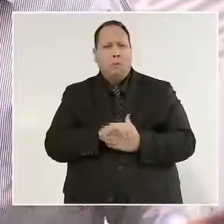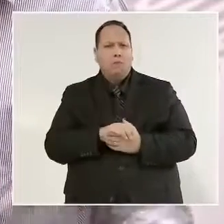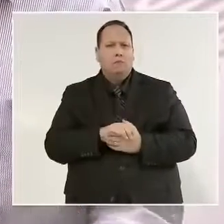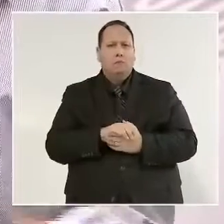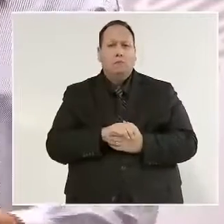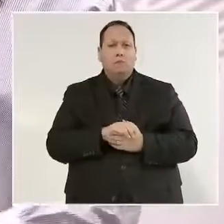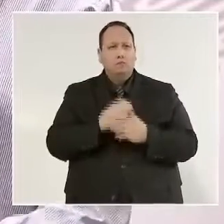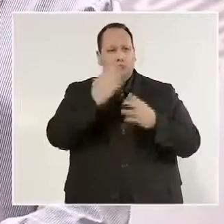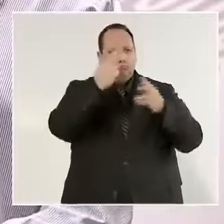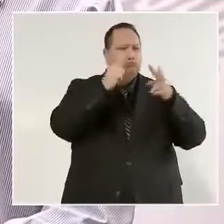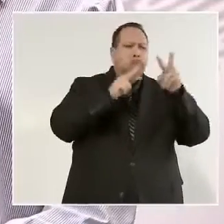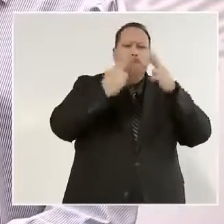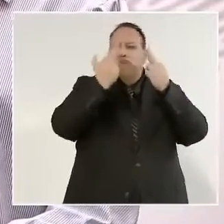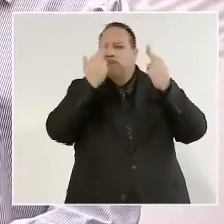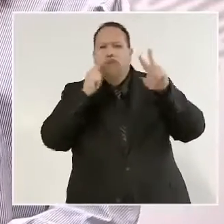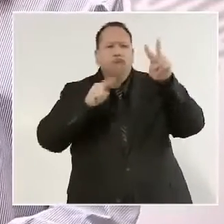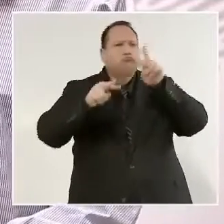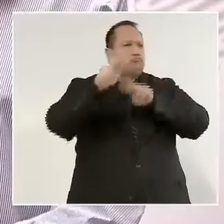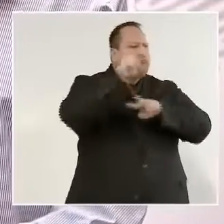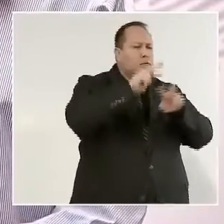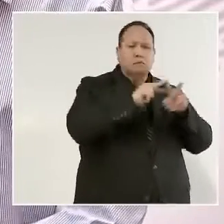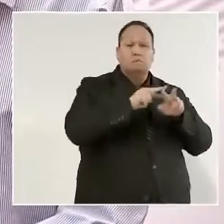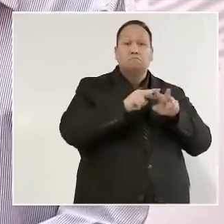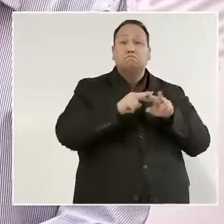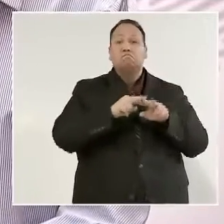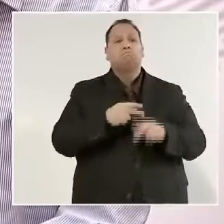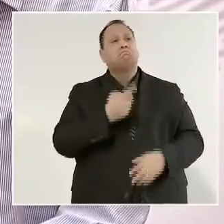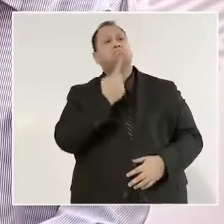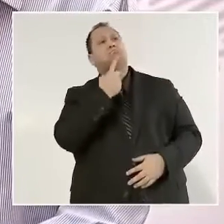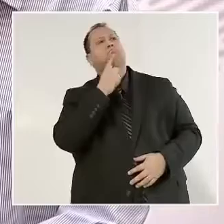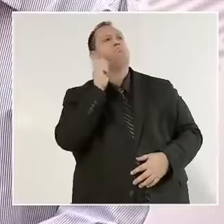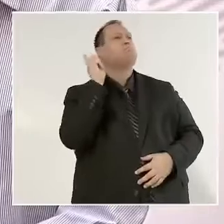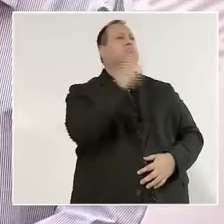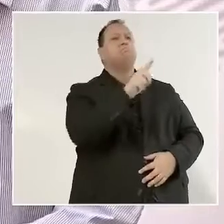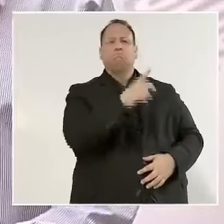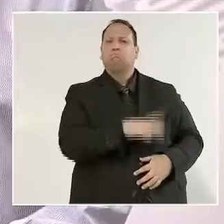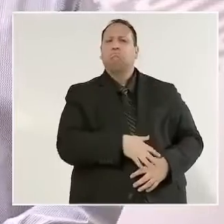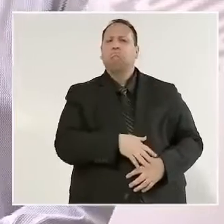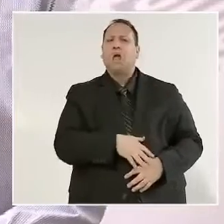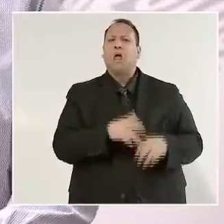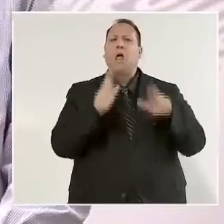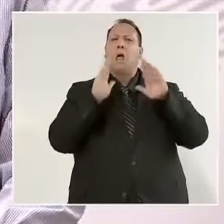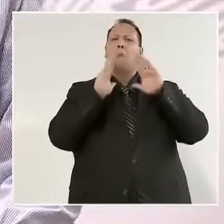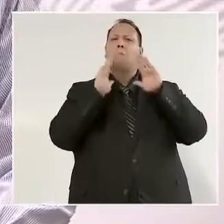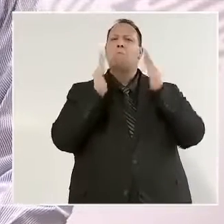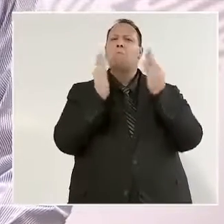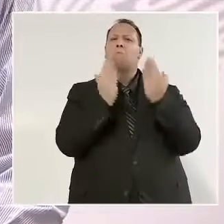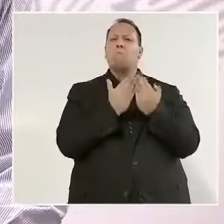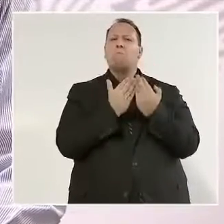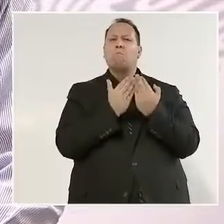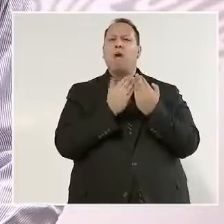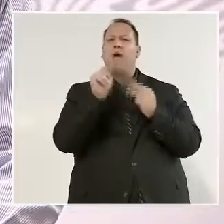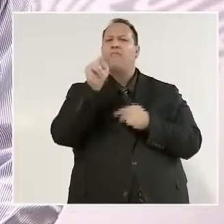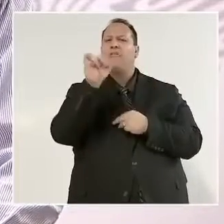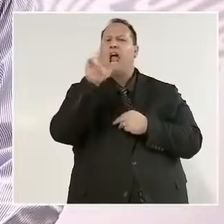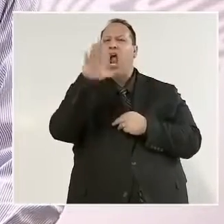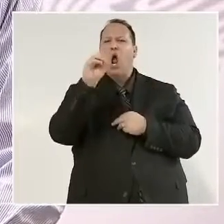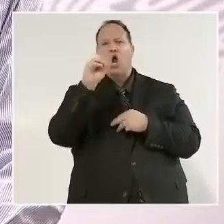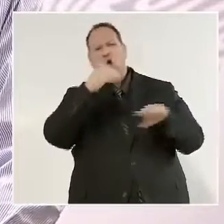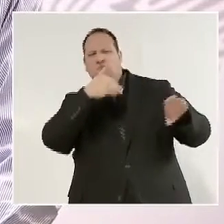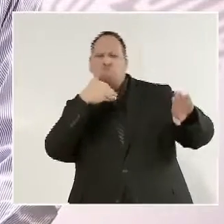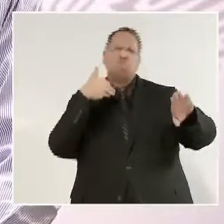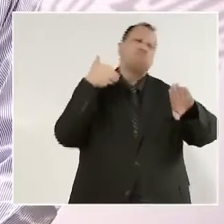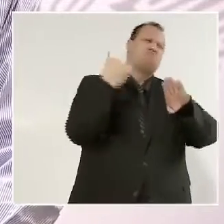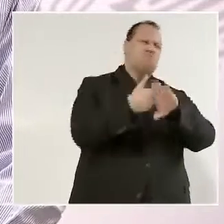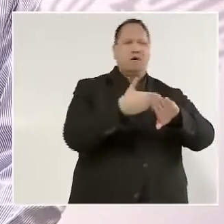buen diagnóstico, declara la guerra al narcotráfico. Le pega un garrotazo a